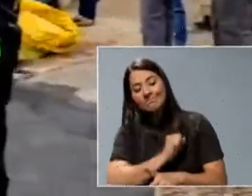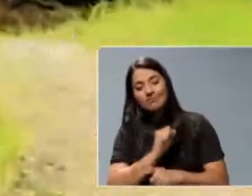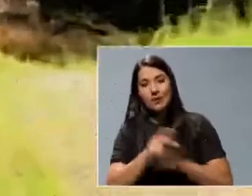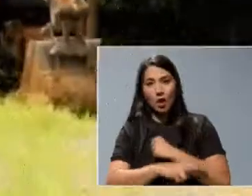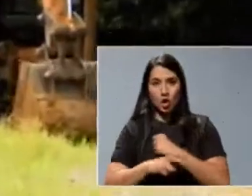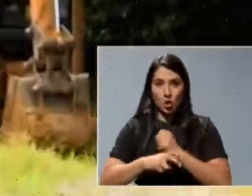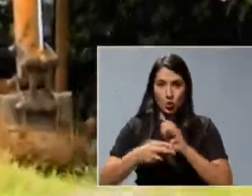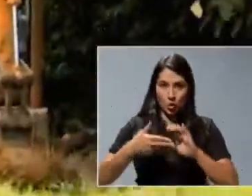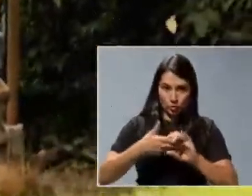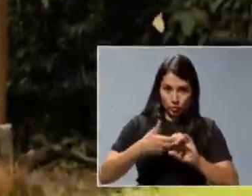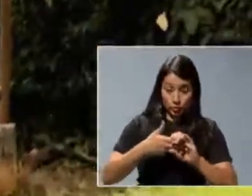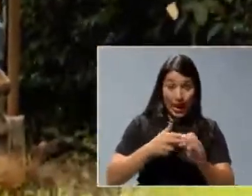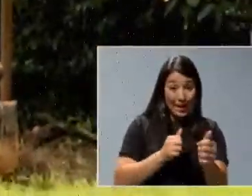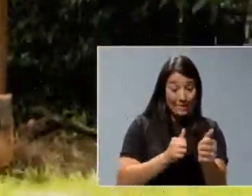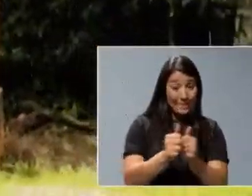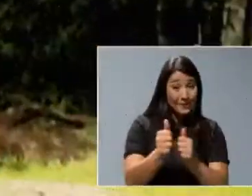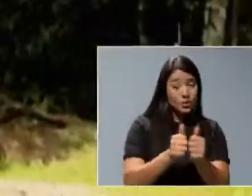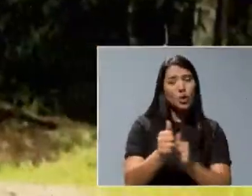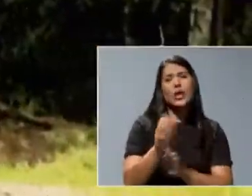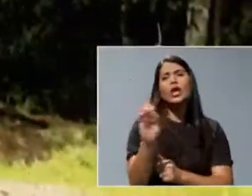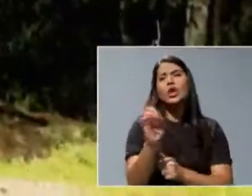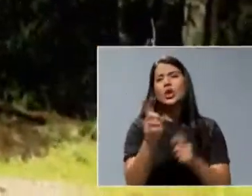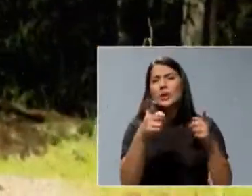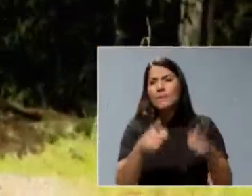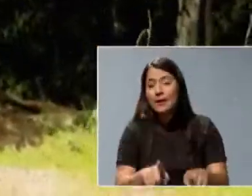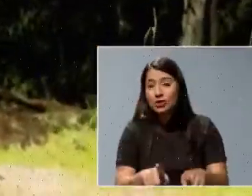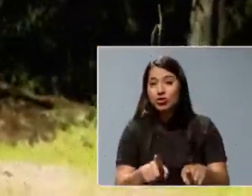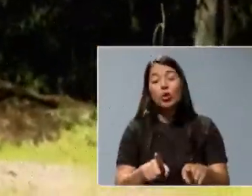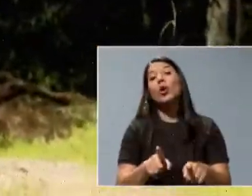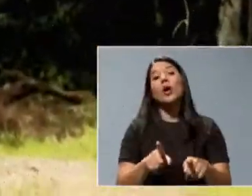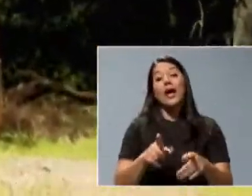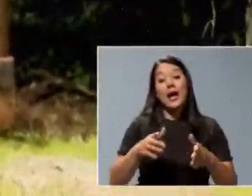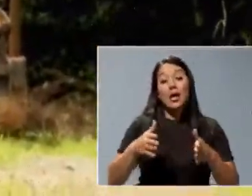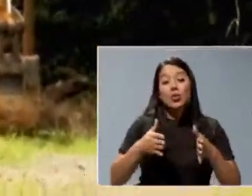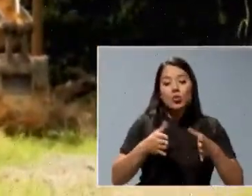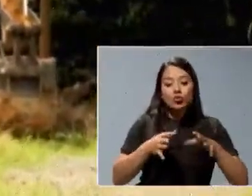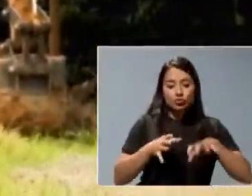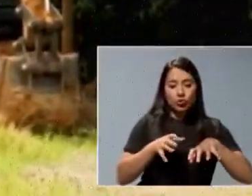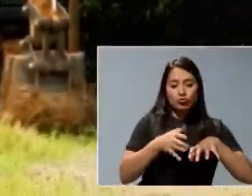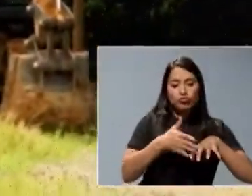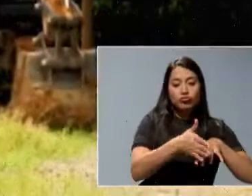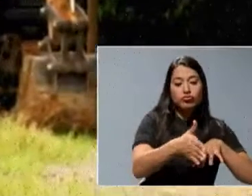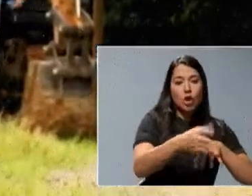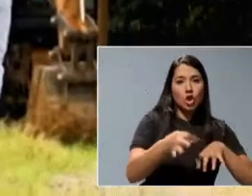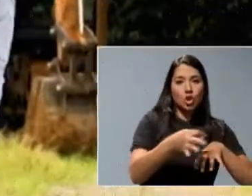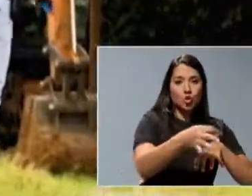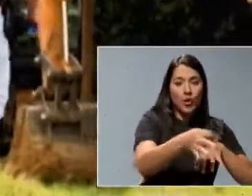combustible. La mayoría de estos casos ocurrieron en los tramos en los que el poliducto atraviesa por Turrialba,